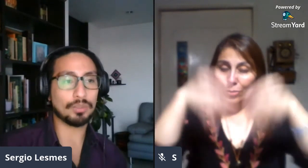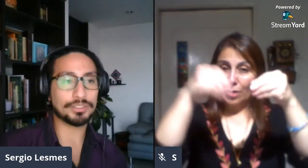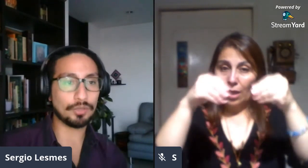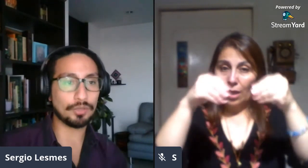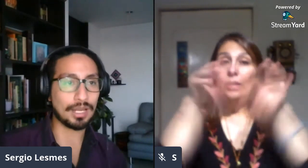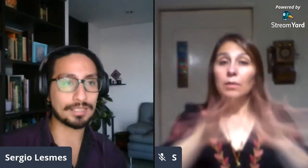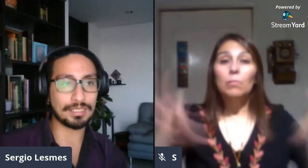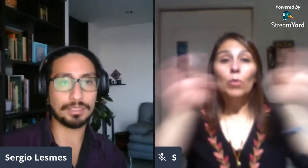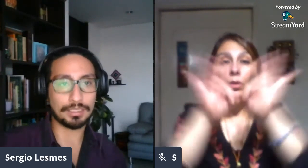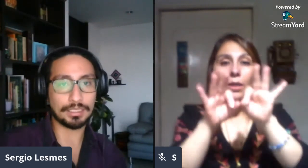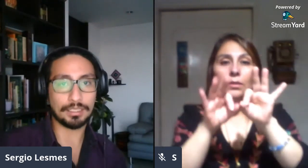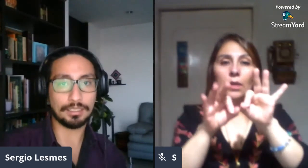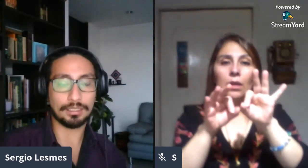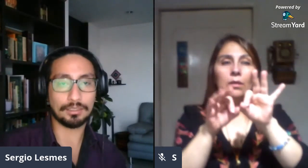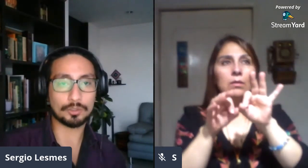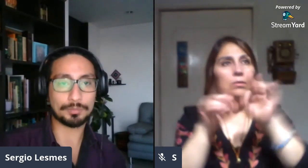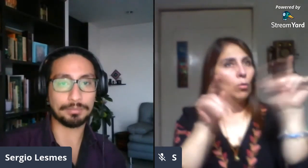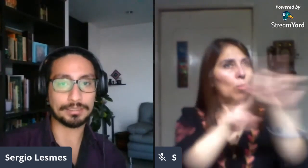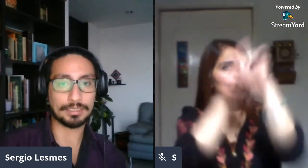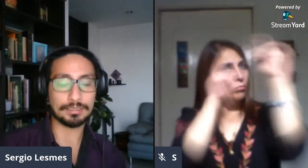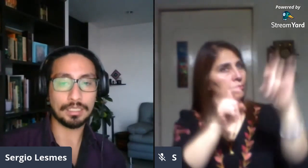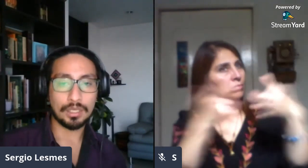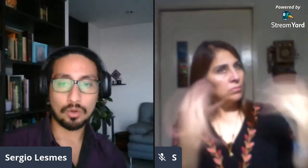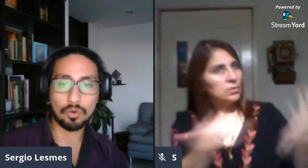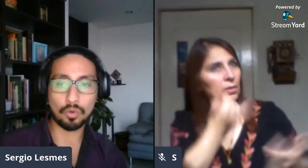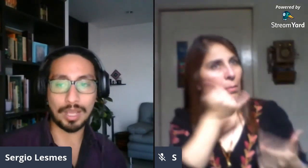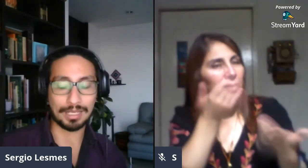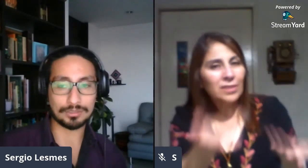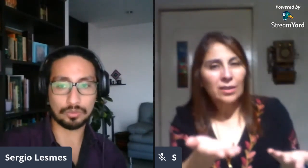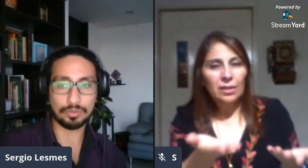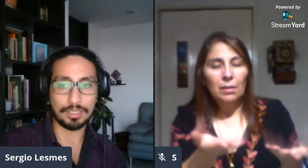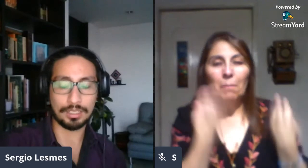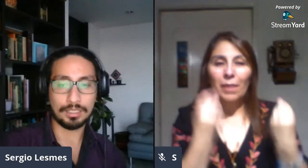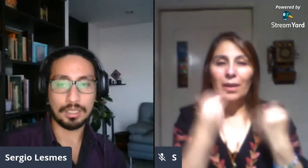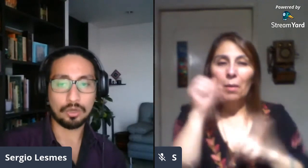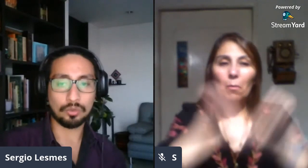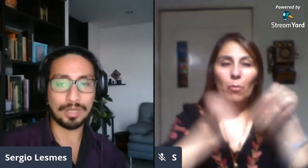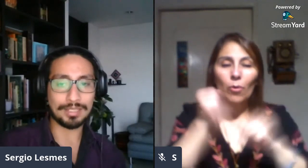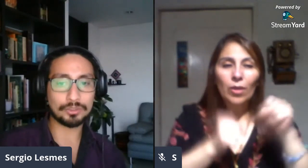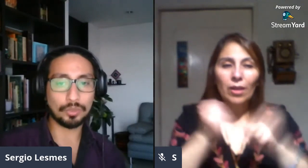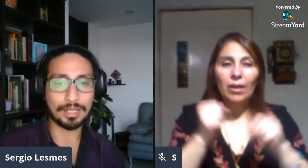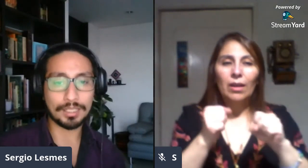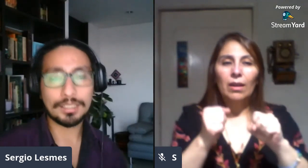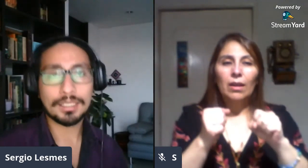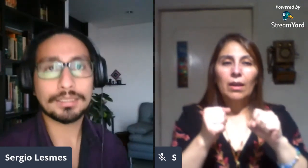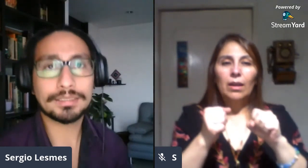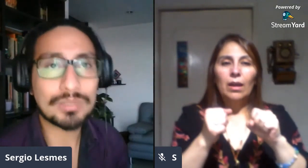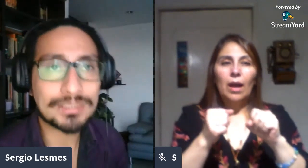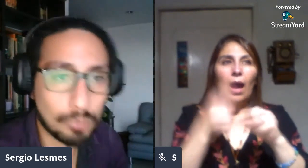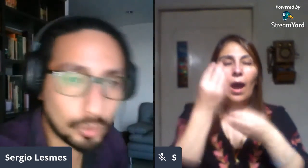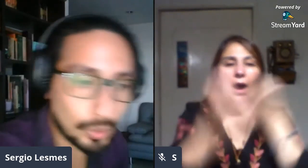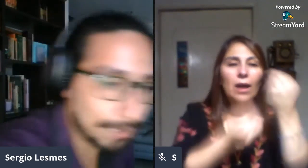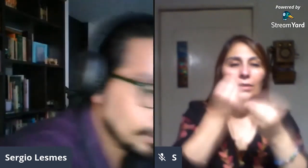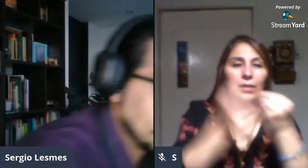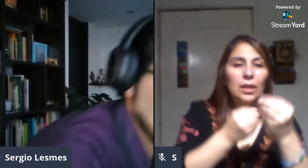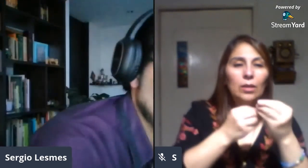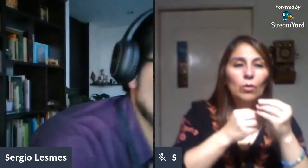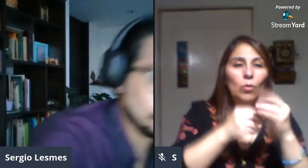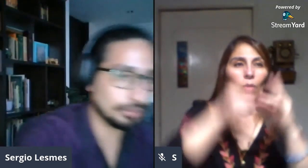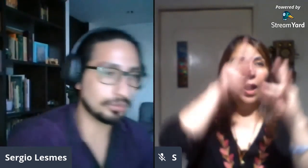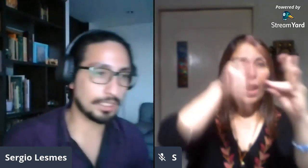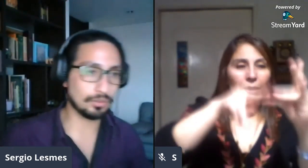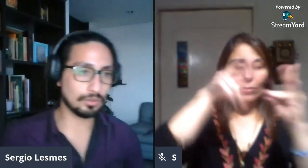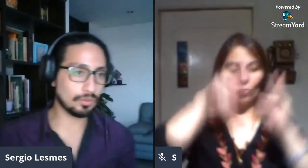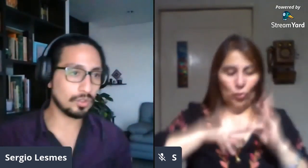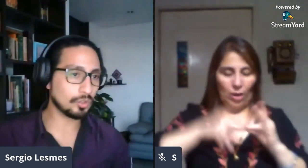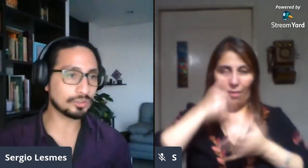empezar a cuestionarlas en la medida en que nos permitan conjugarlas con una lectura de nuestra mutua dependencia en el mundo,